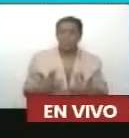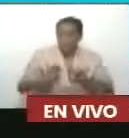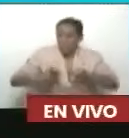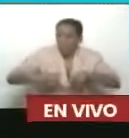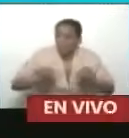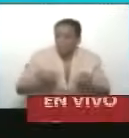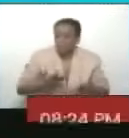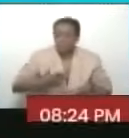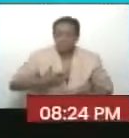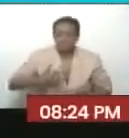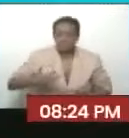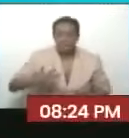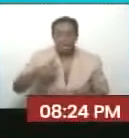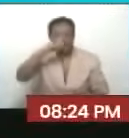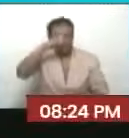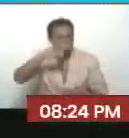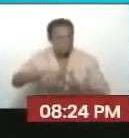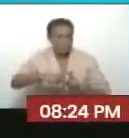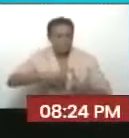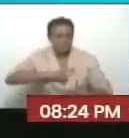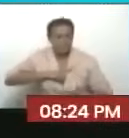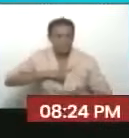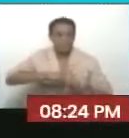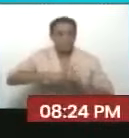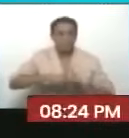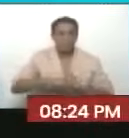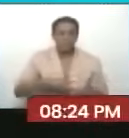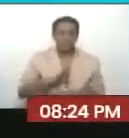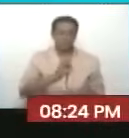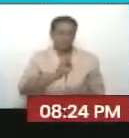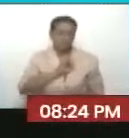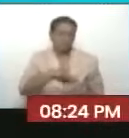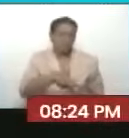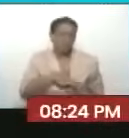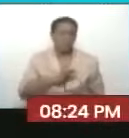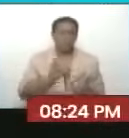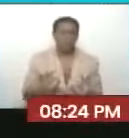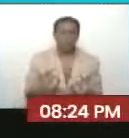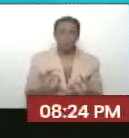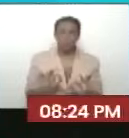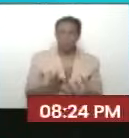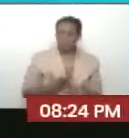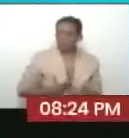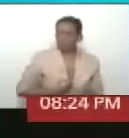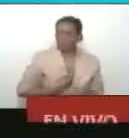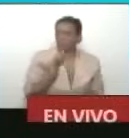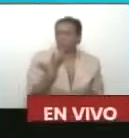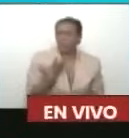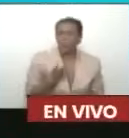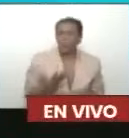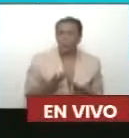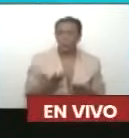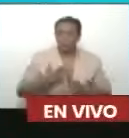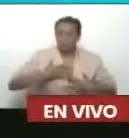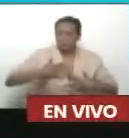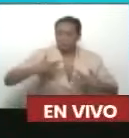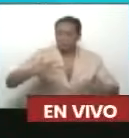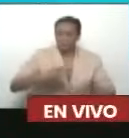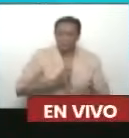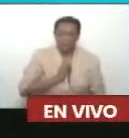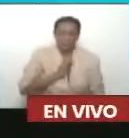nueva espiritualidad como país, una nueva identidad, una nueva